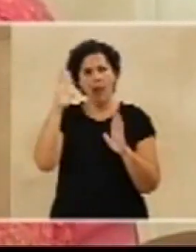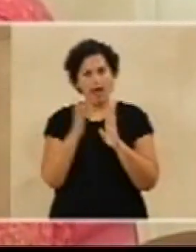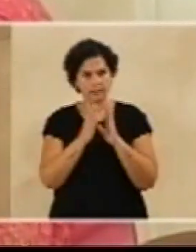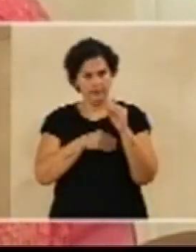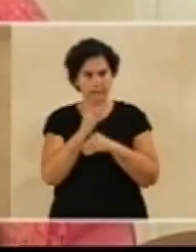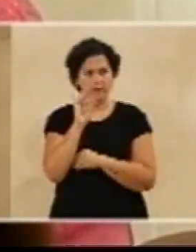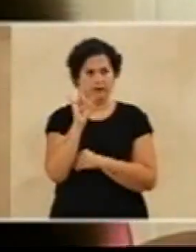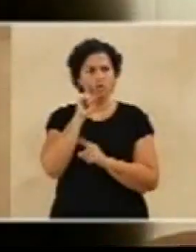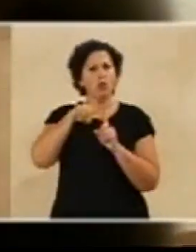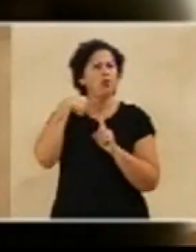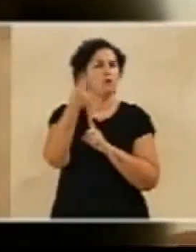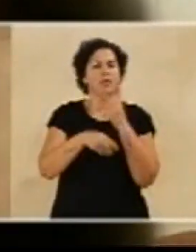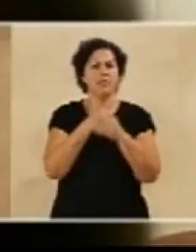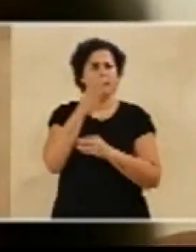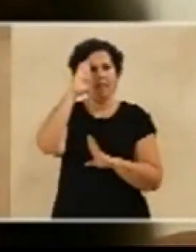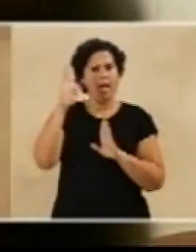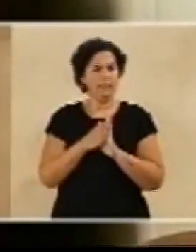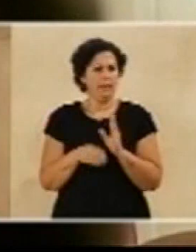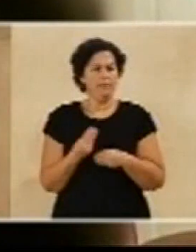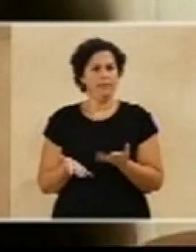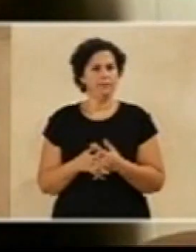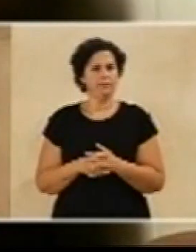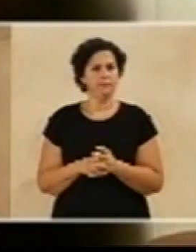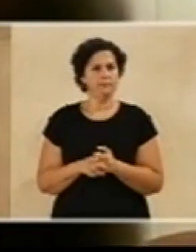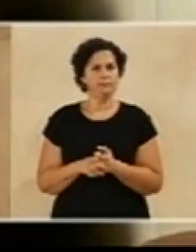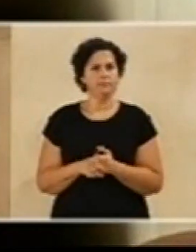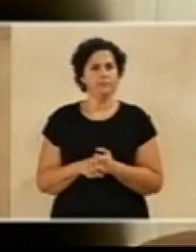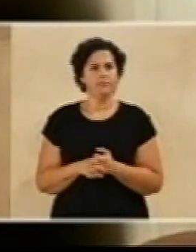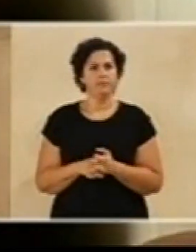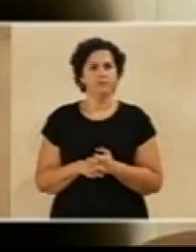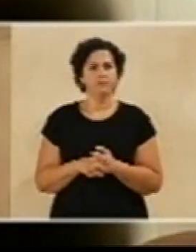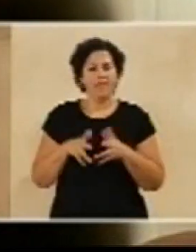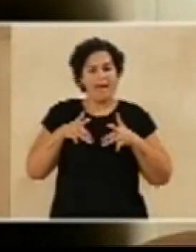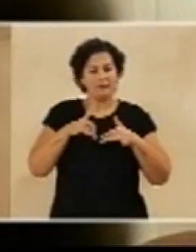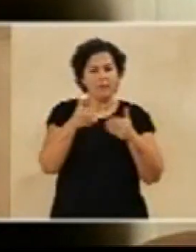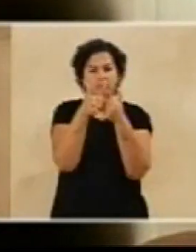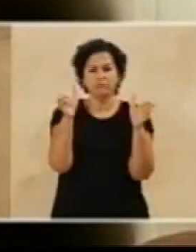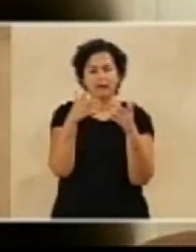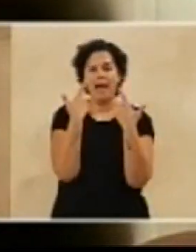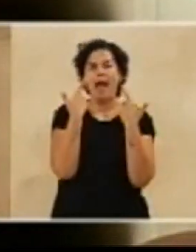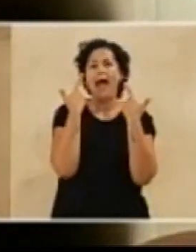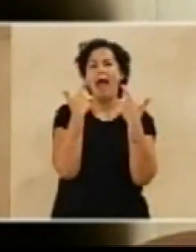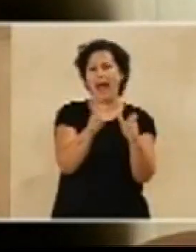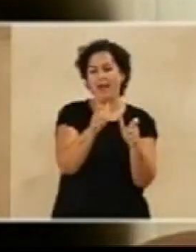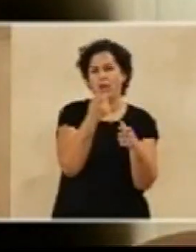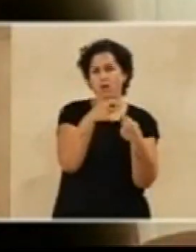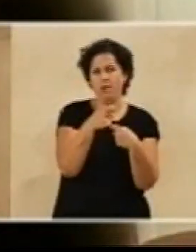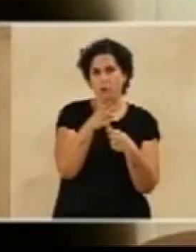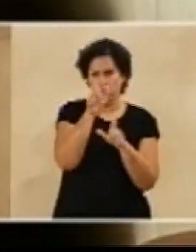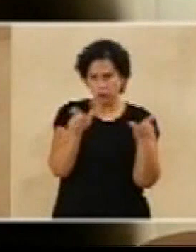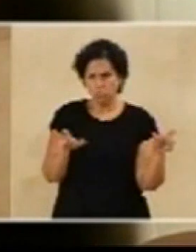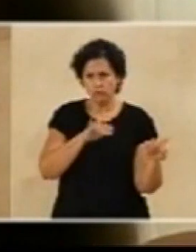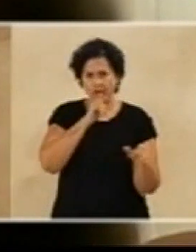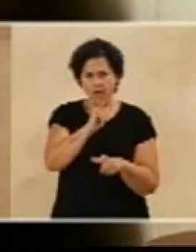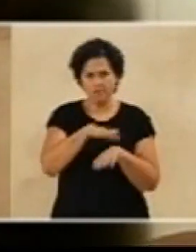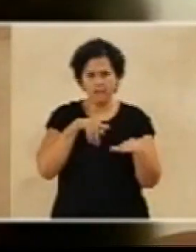luego, ¿qué pasa con esas actas? ¿Quién abre esos expedientes en el área de comercio? ¿Hay personal suficiente que